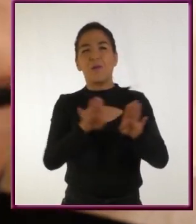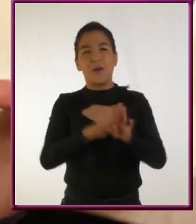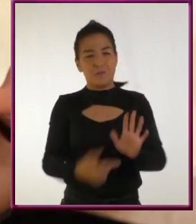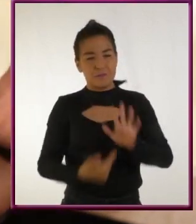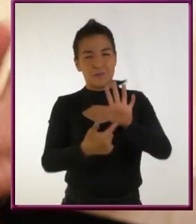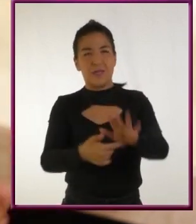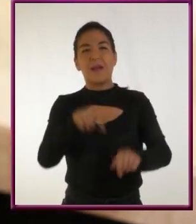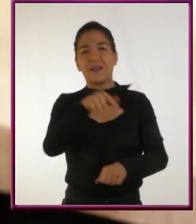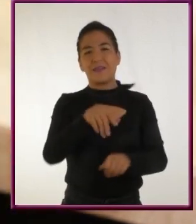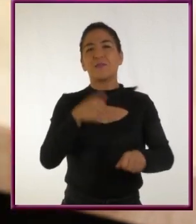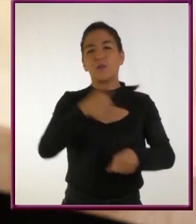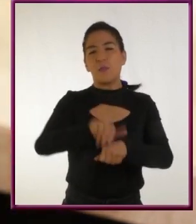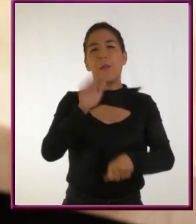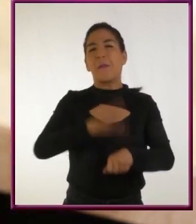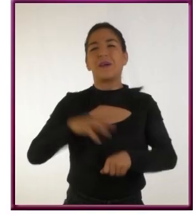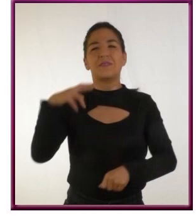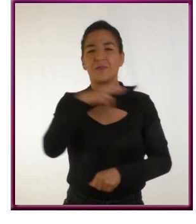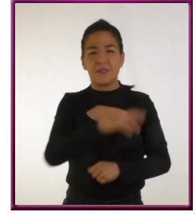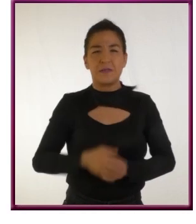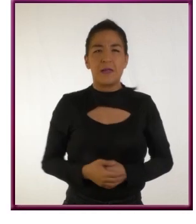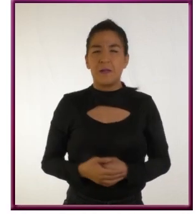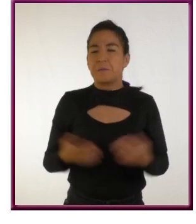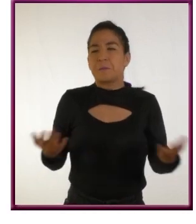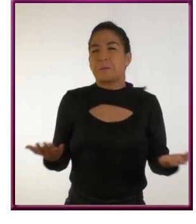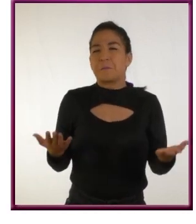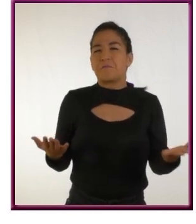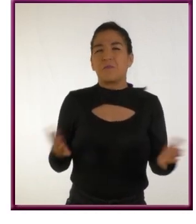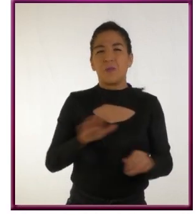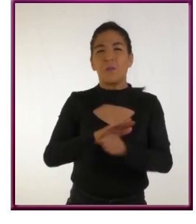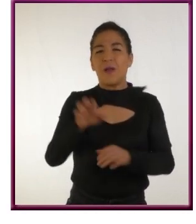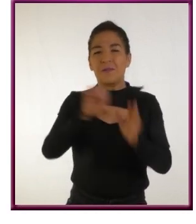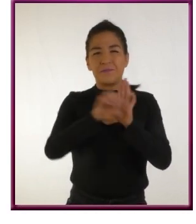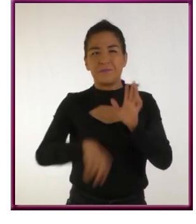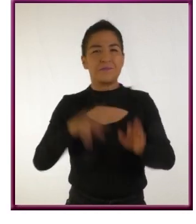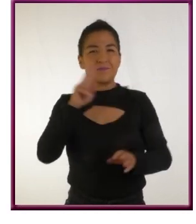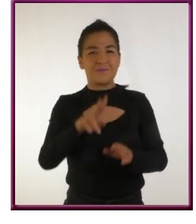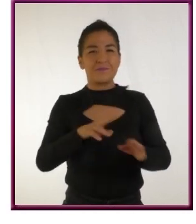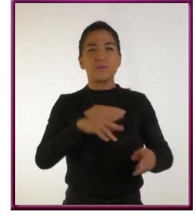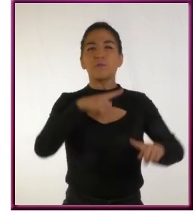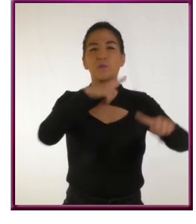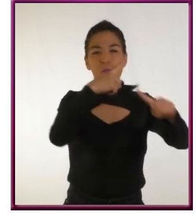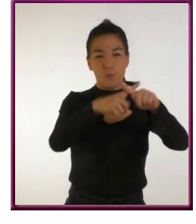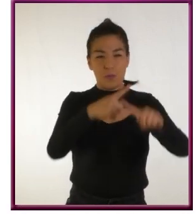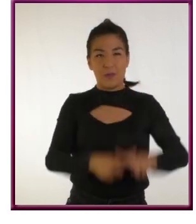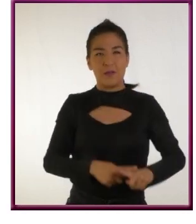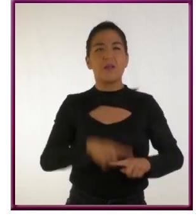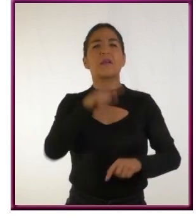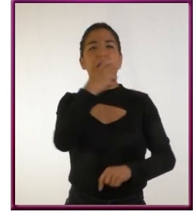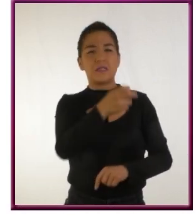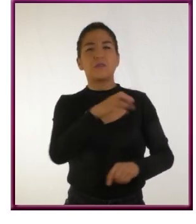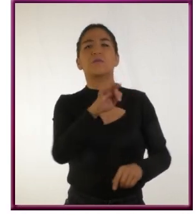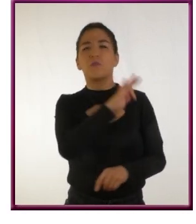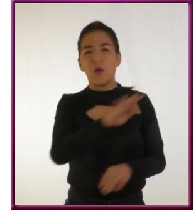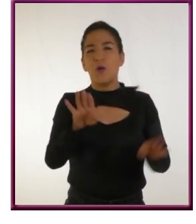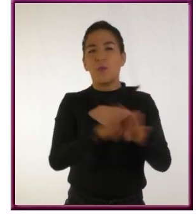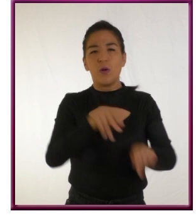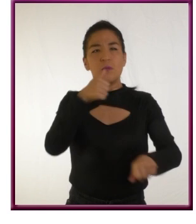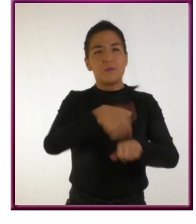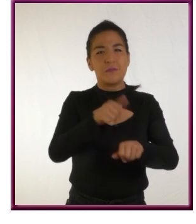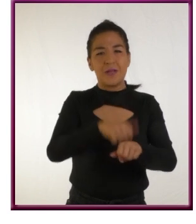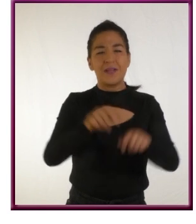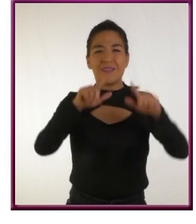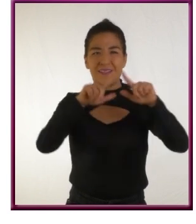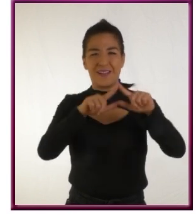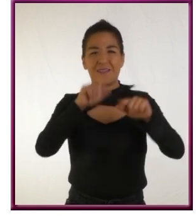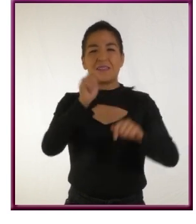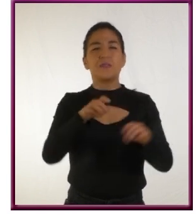para demostrar la simetría de forma práctica? Un ejemplo más grande. O sea, hay una tabla de multiplicar. Estas son también las